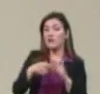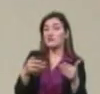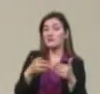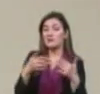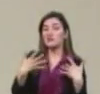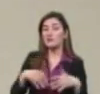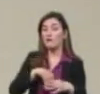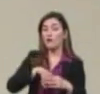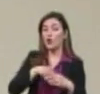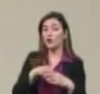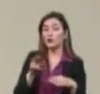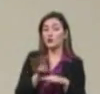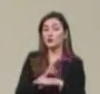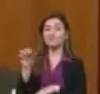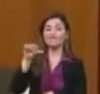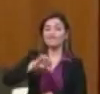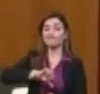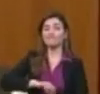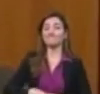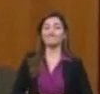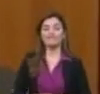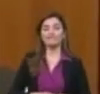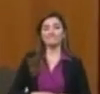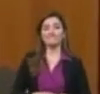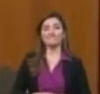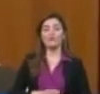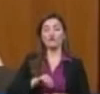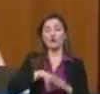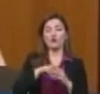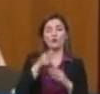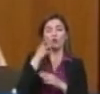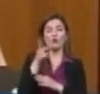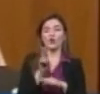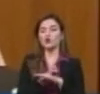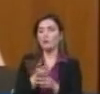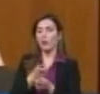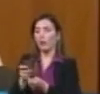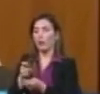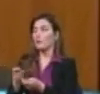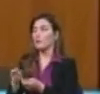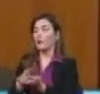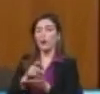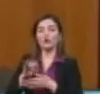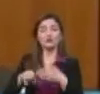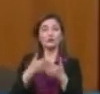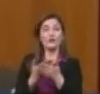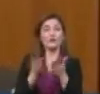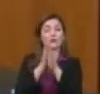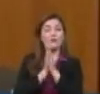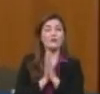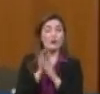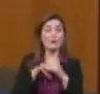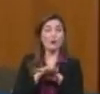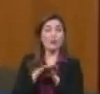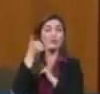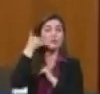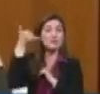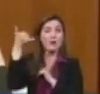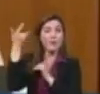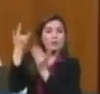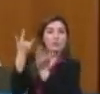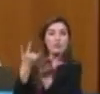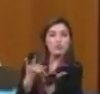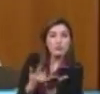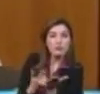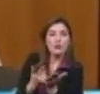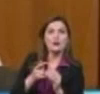de actos de peculado y no solo eso. No tenemos la seguridad de que las peticiones que ellos hayan hecho para intervenir llamadas telefónicas